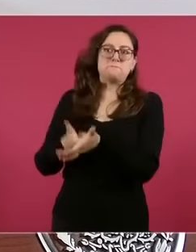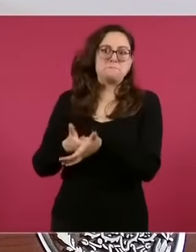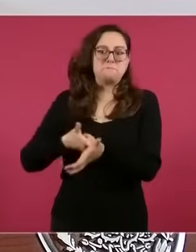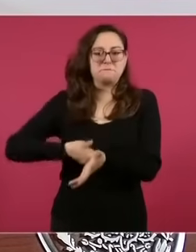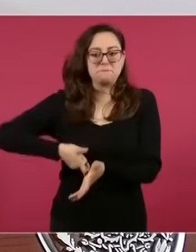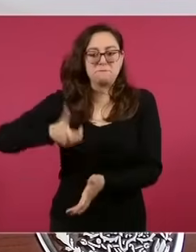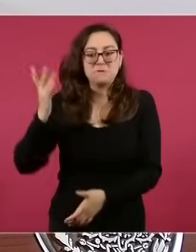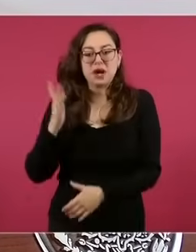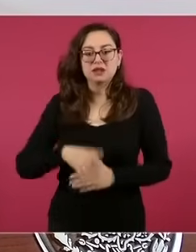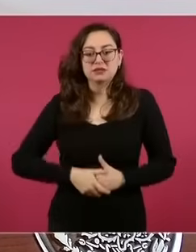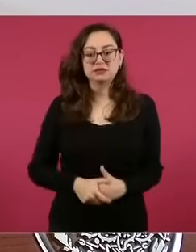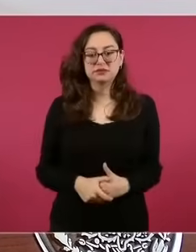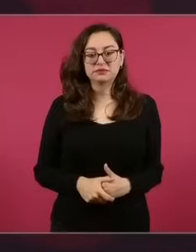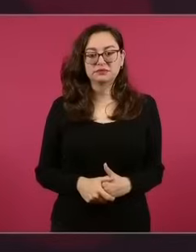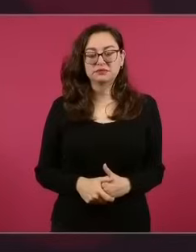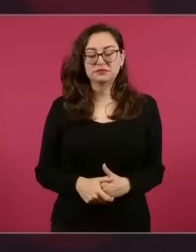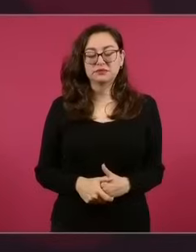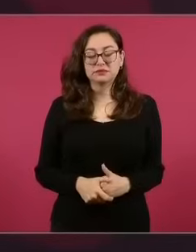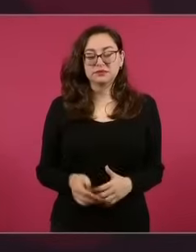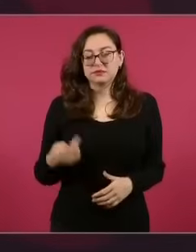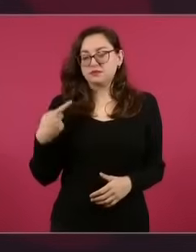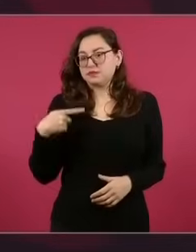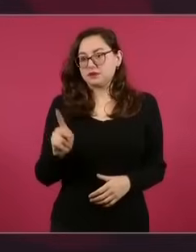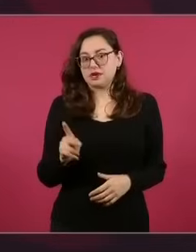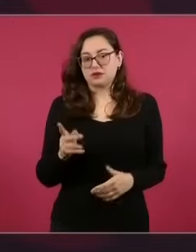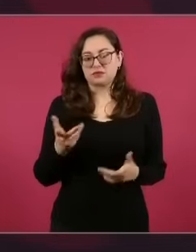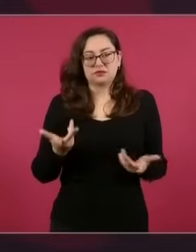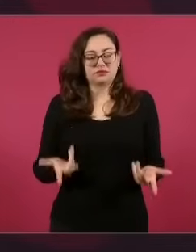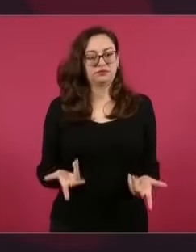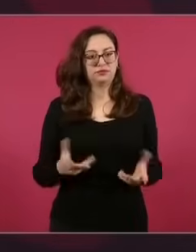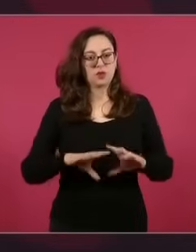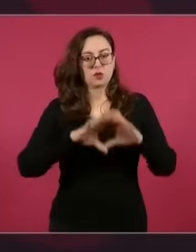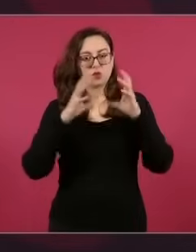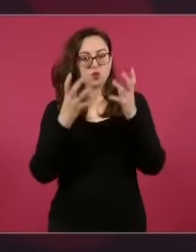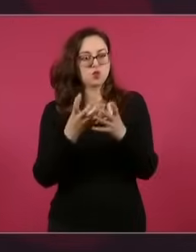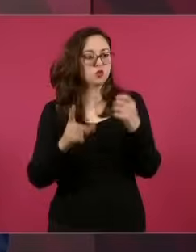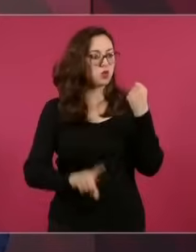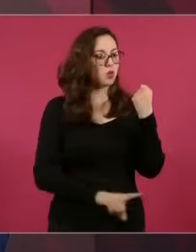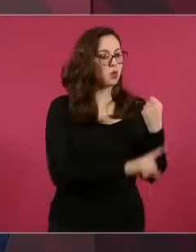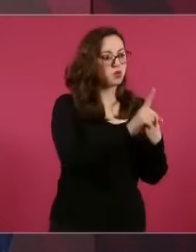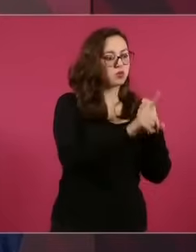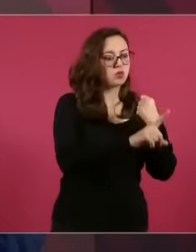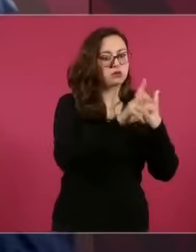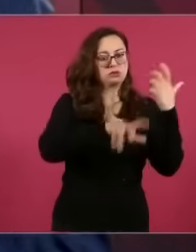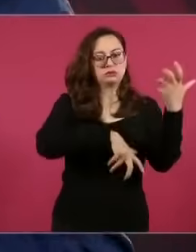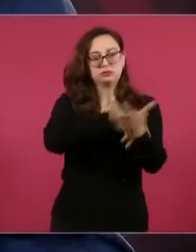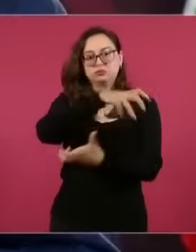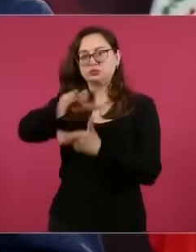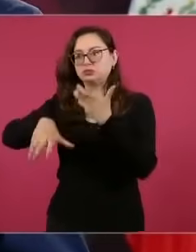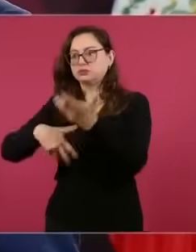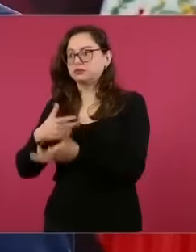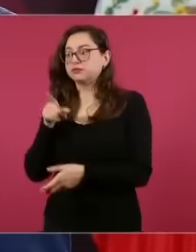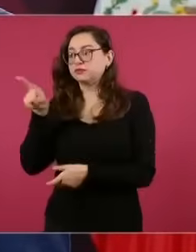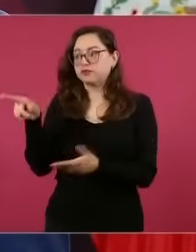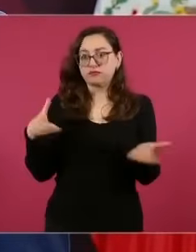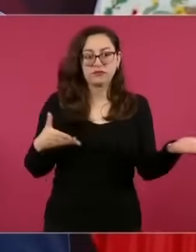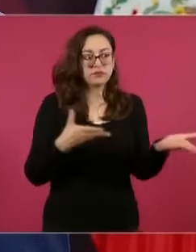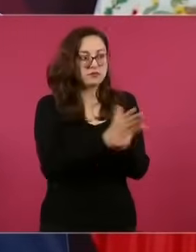que no ayuda a evitar el que se violen